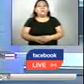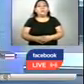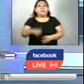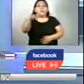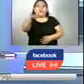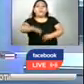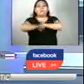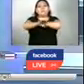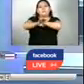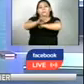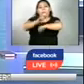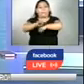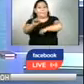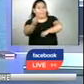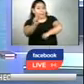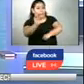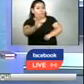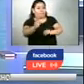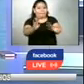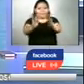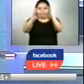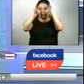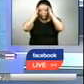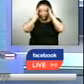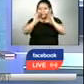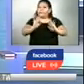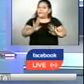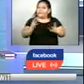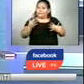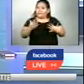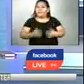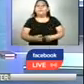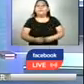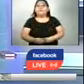Vamos a nuestra primera pausa comercial. Quédese con nosotros, ya volvemos.